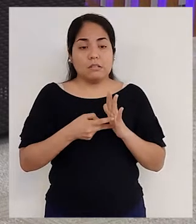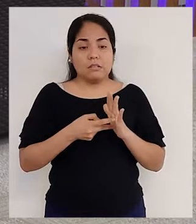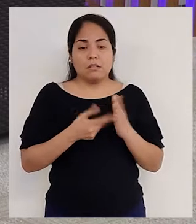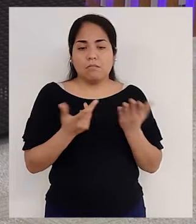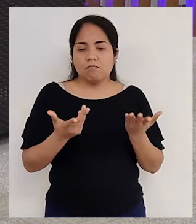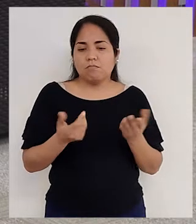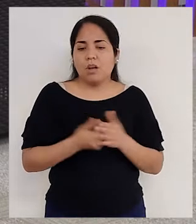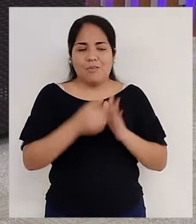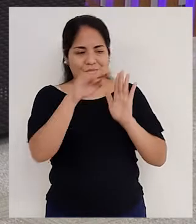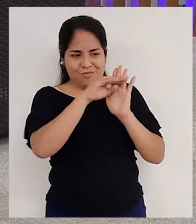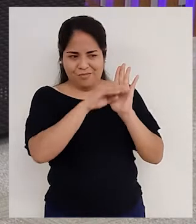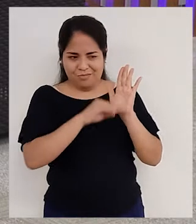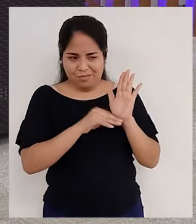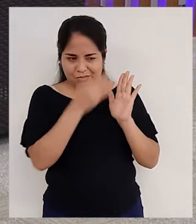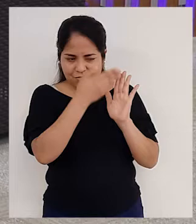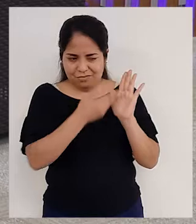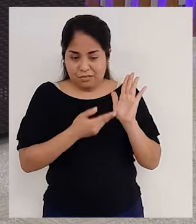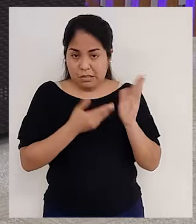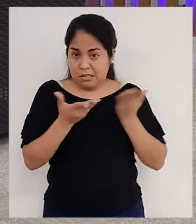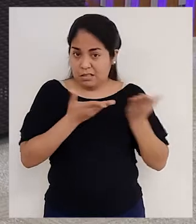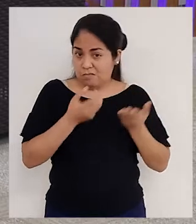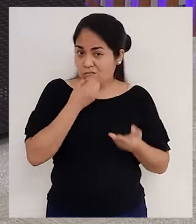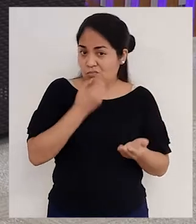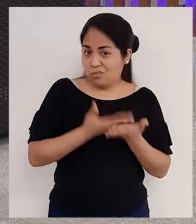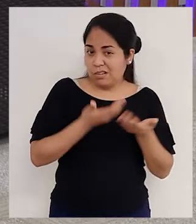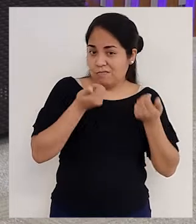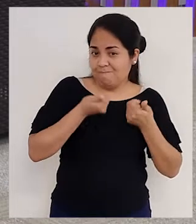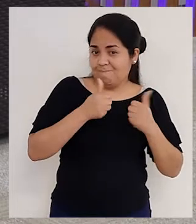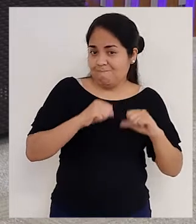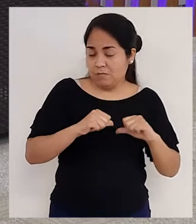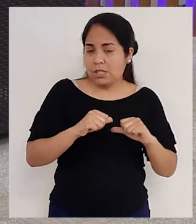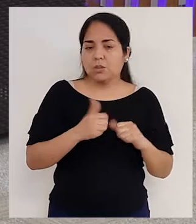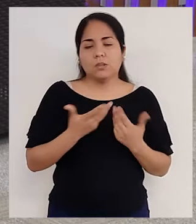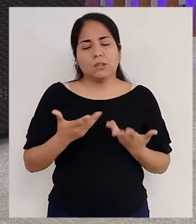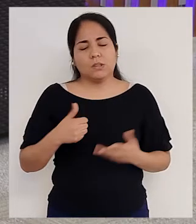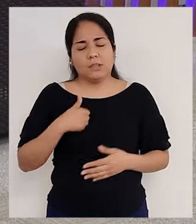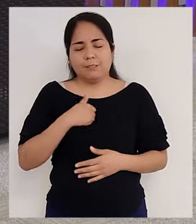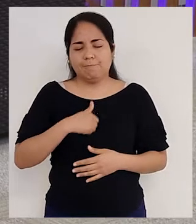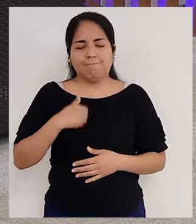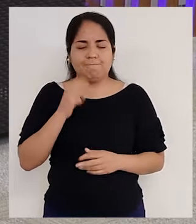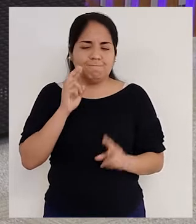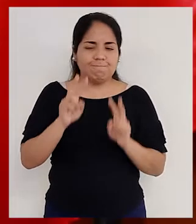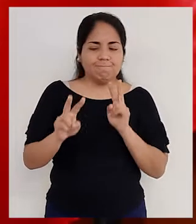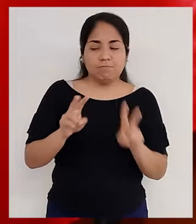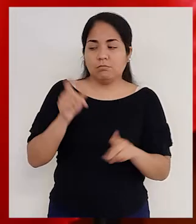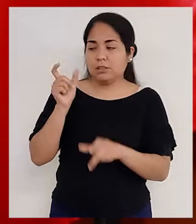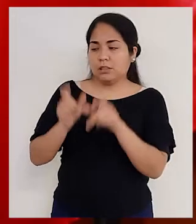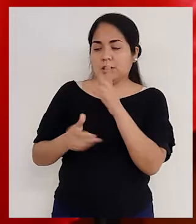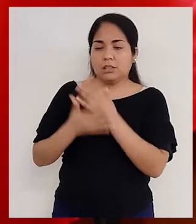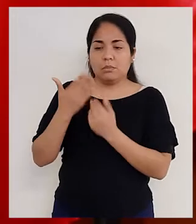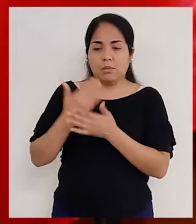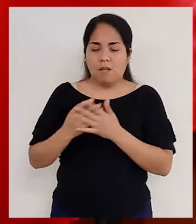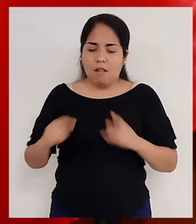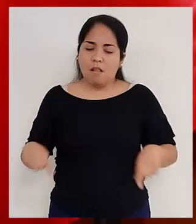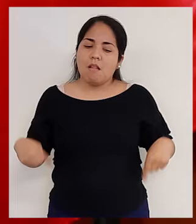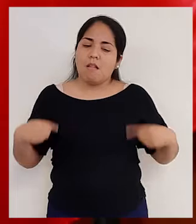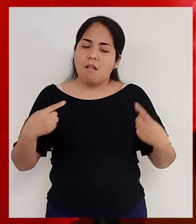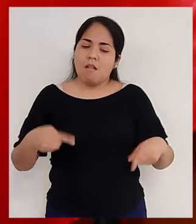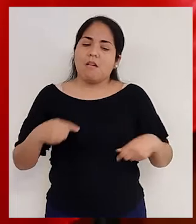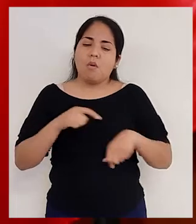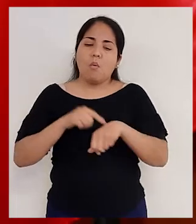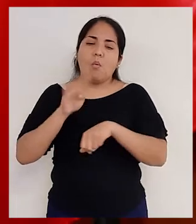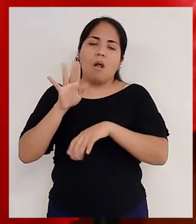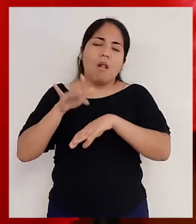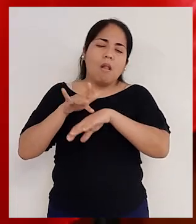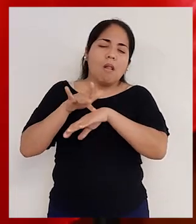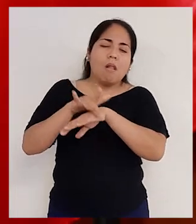le hablo también de todos los protocolos de atención a las personas con discapacidad. Es muy triste ver a personas con discapacidad